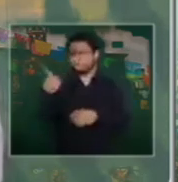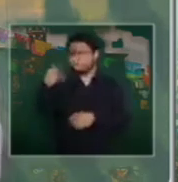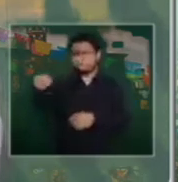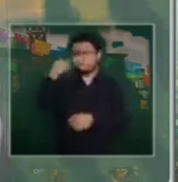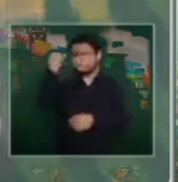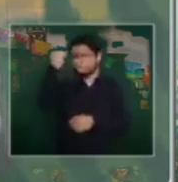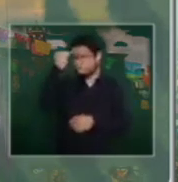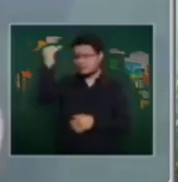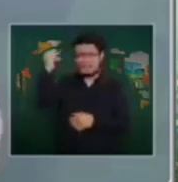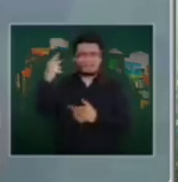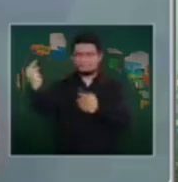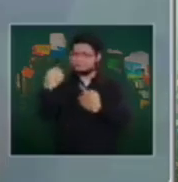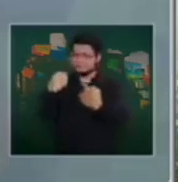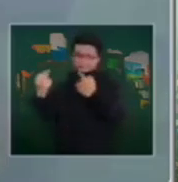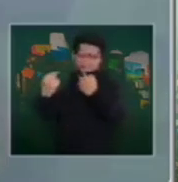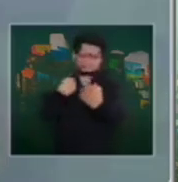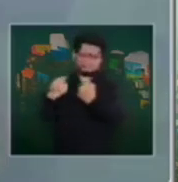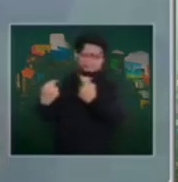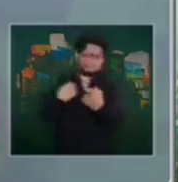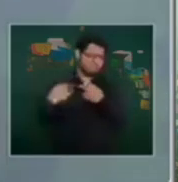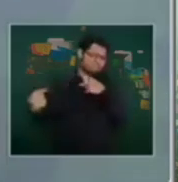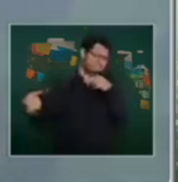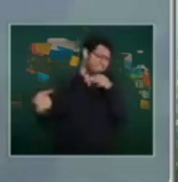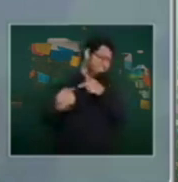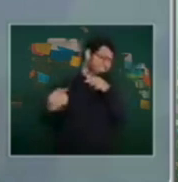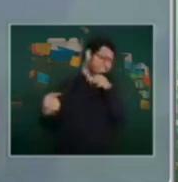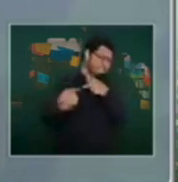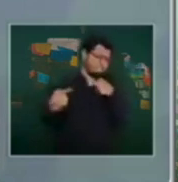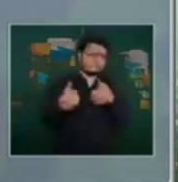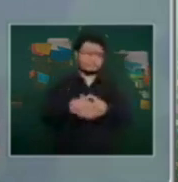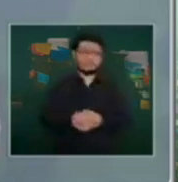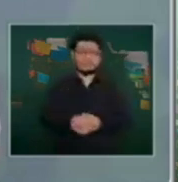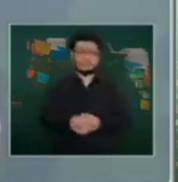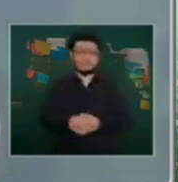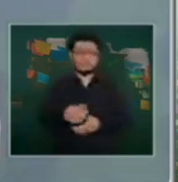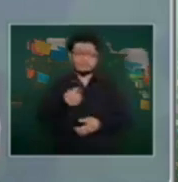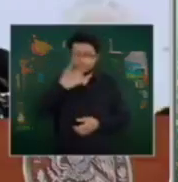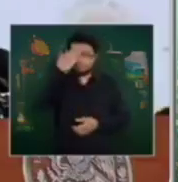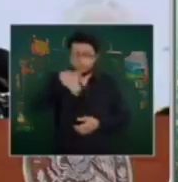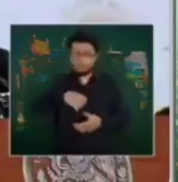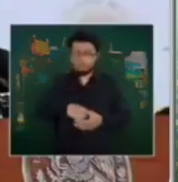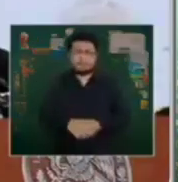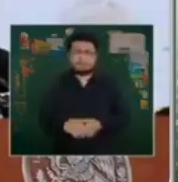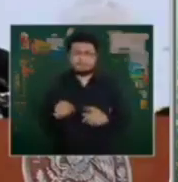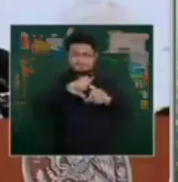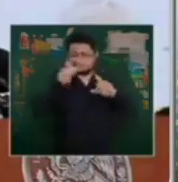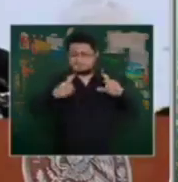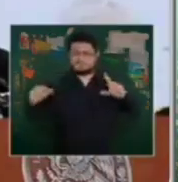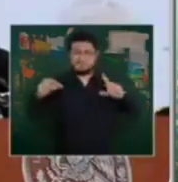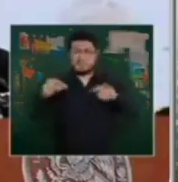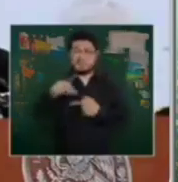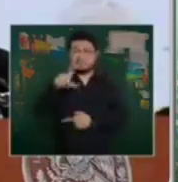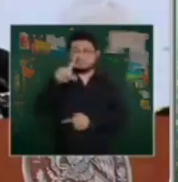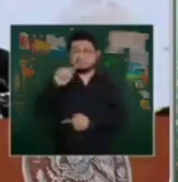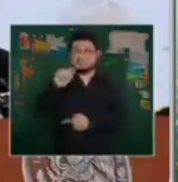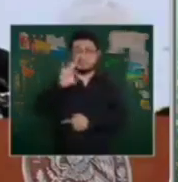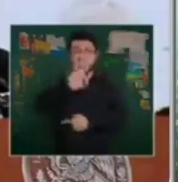Yo tengo una aceptación de alrededor del 70%,